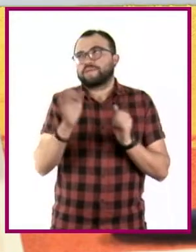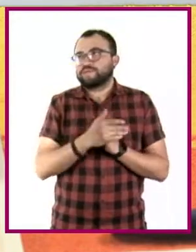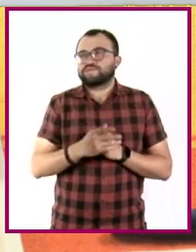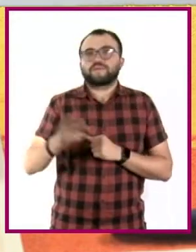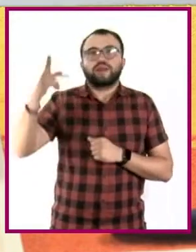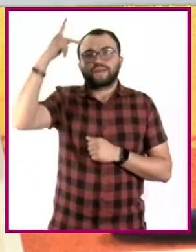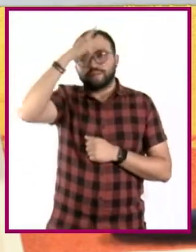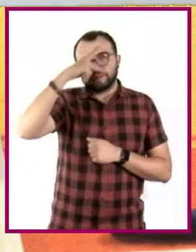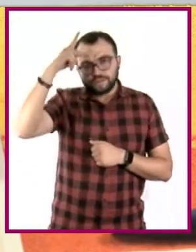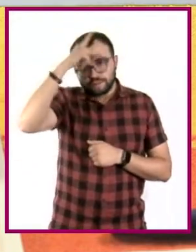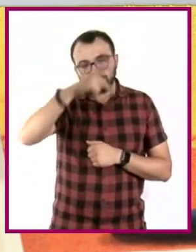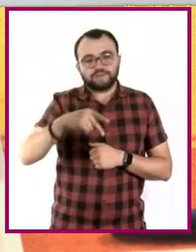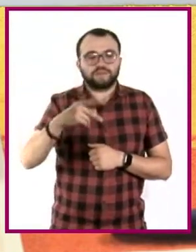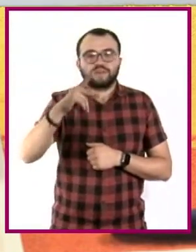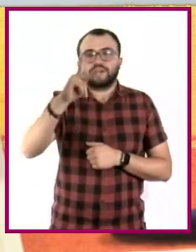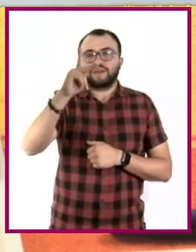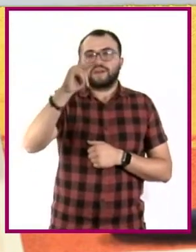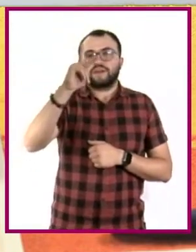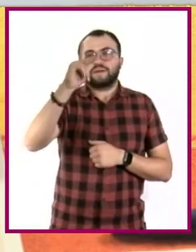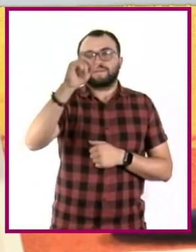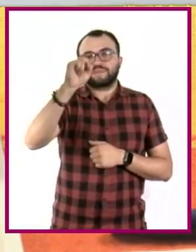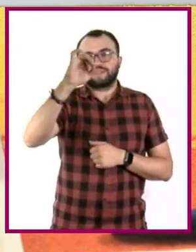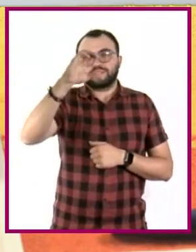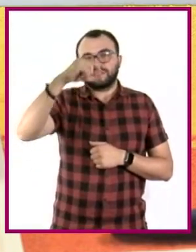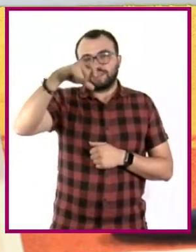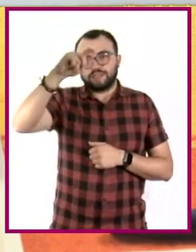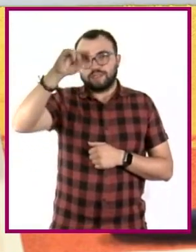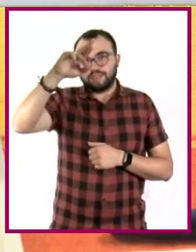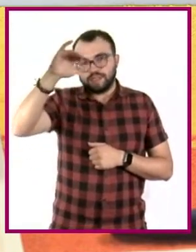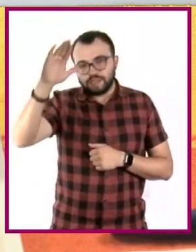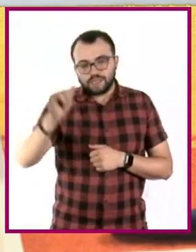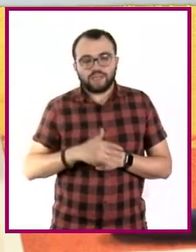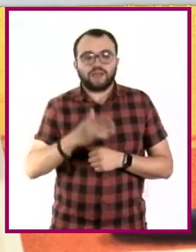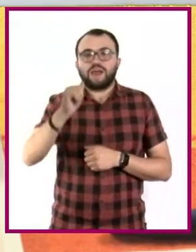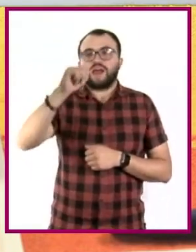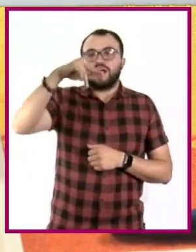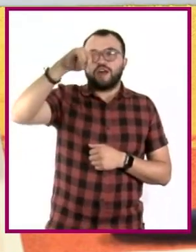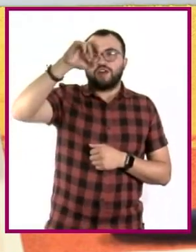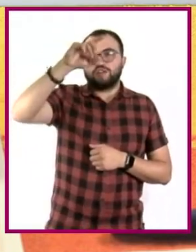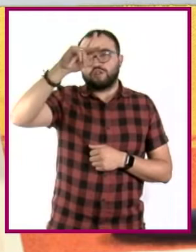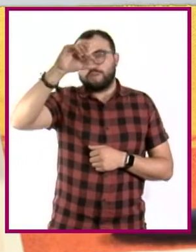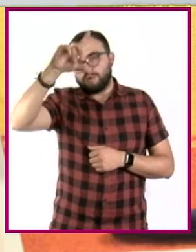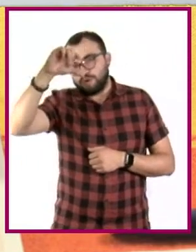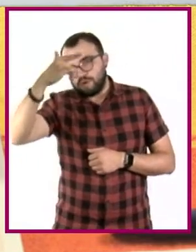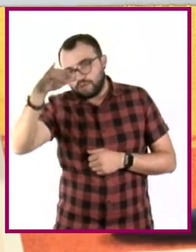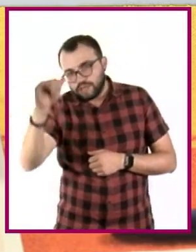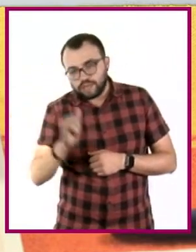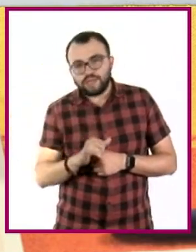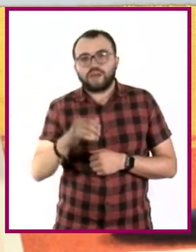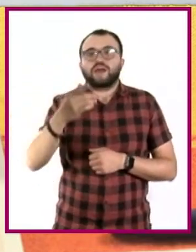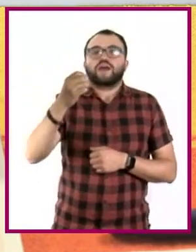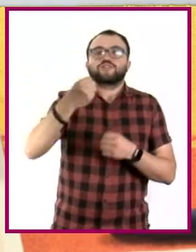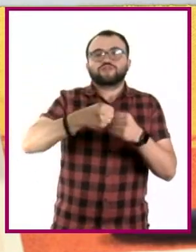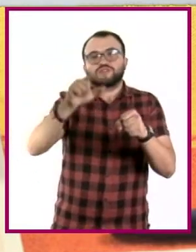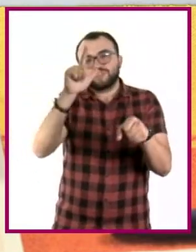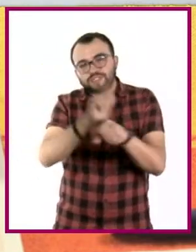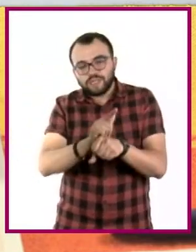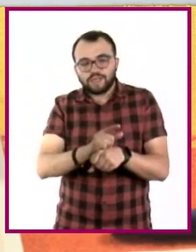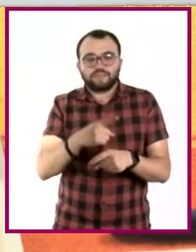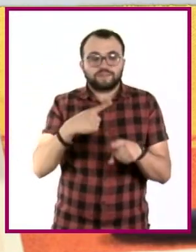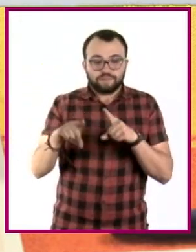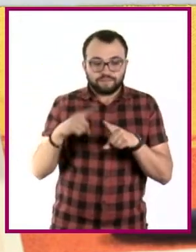la psiquiatría, la etología, la antropología, la semiótica, la sociología,